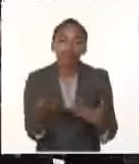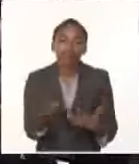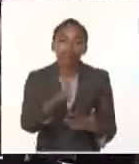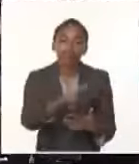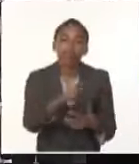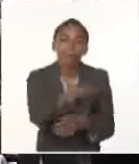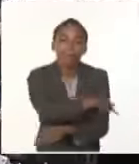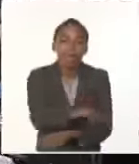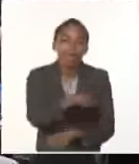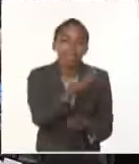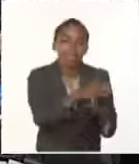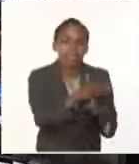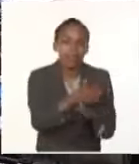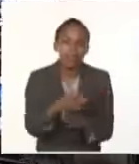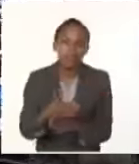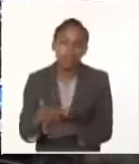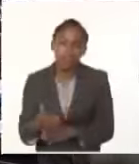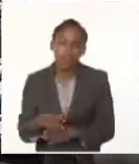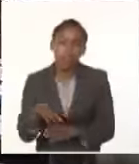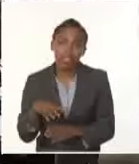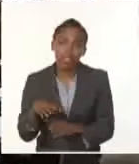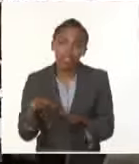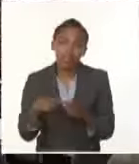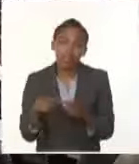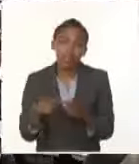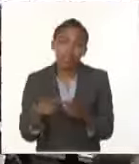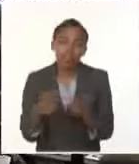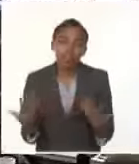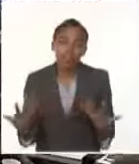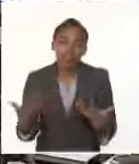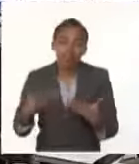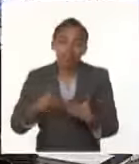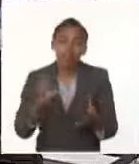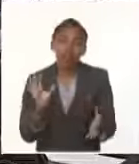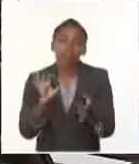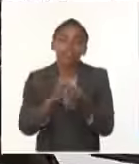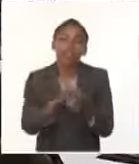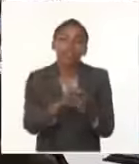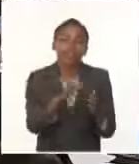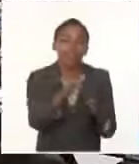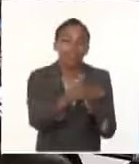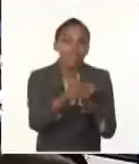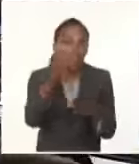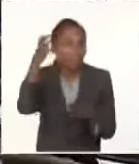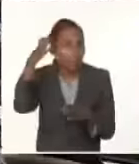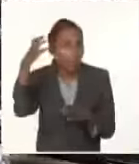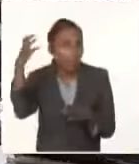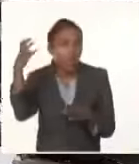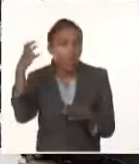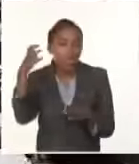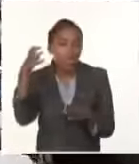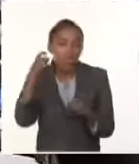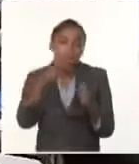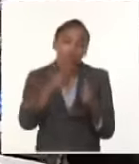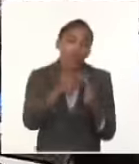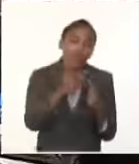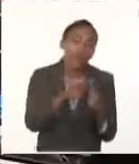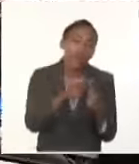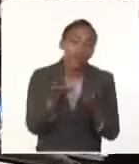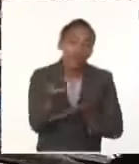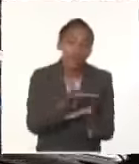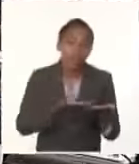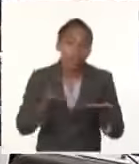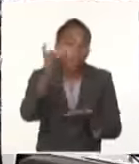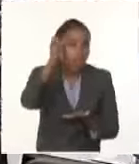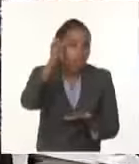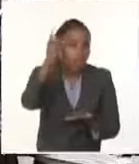regiones. Hemos intensificado los contactos con varios gobiernos, tanto para intercambiar y conciliar ideas